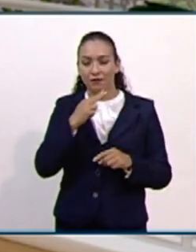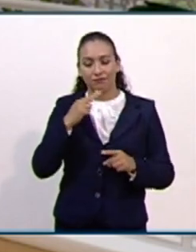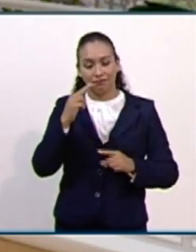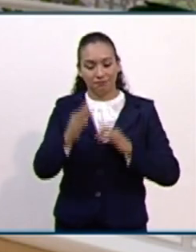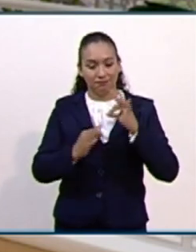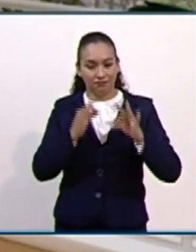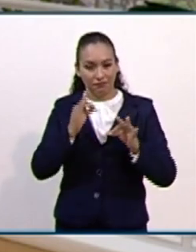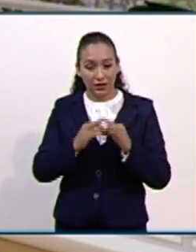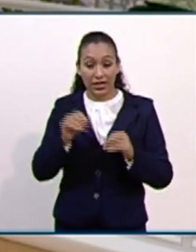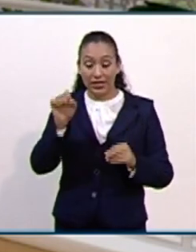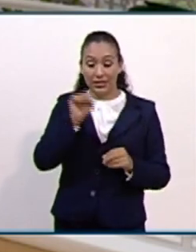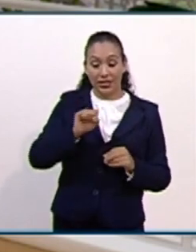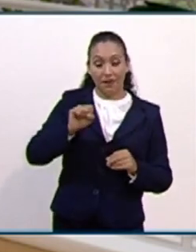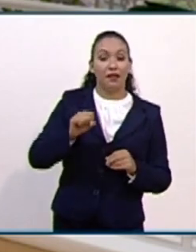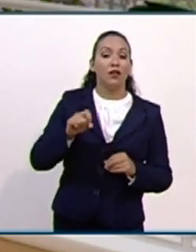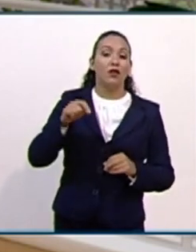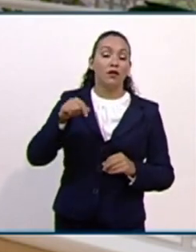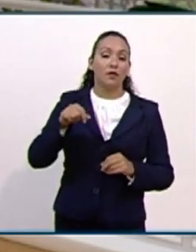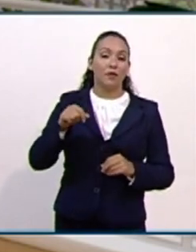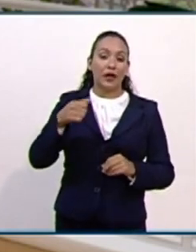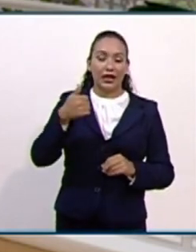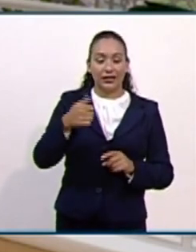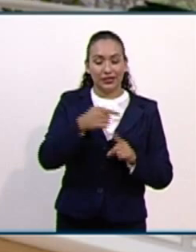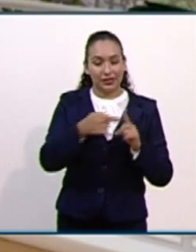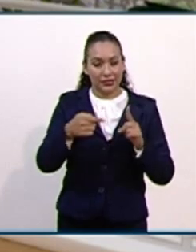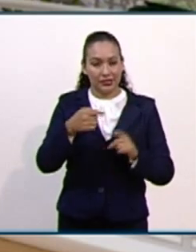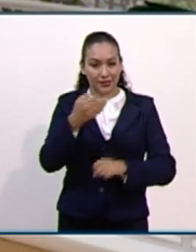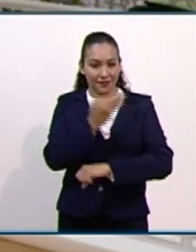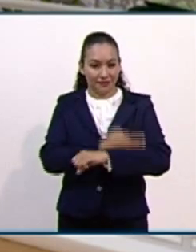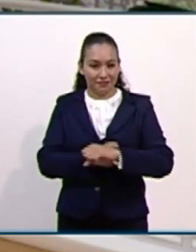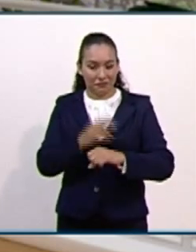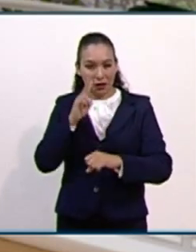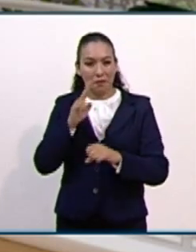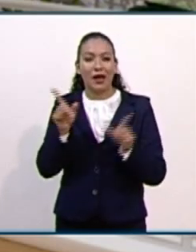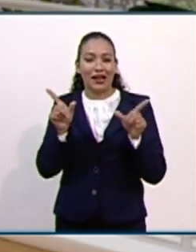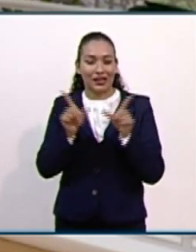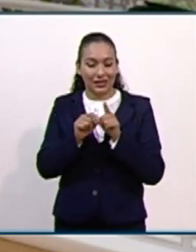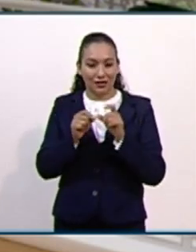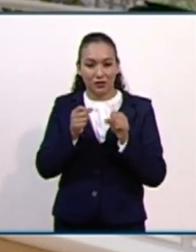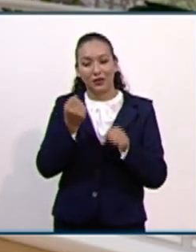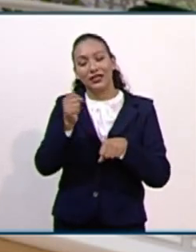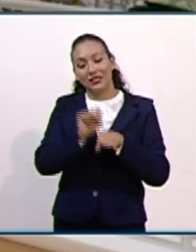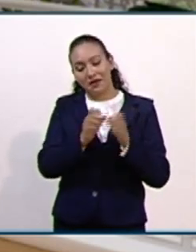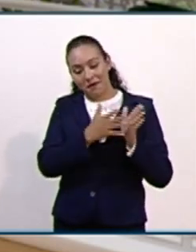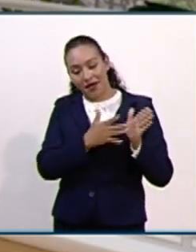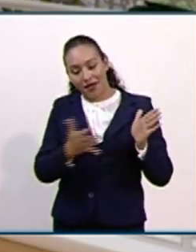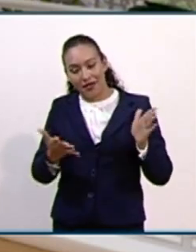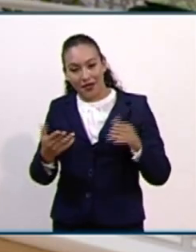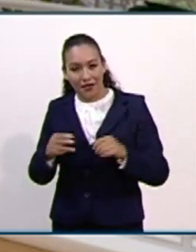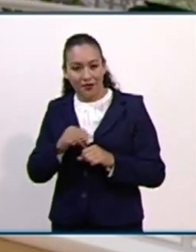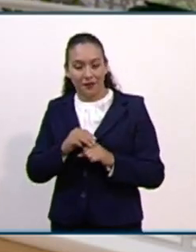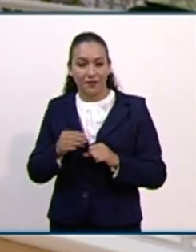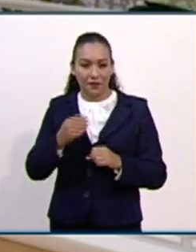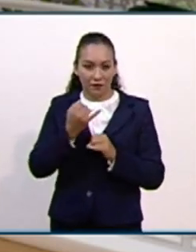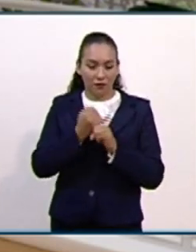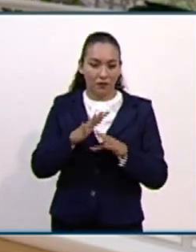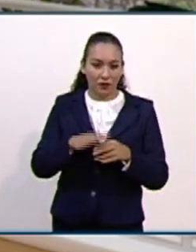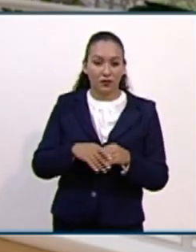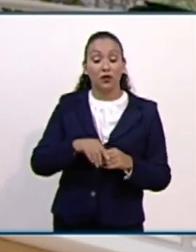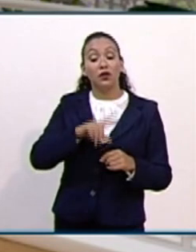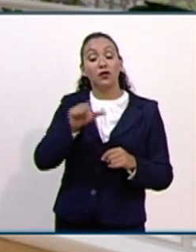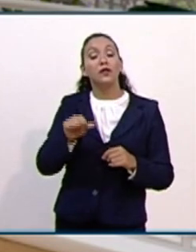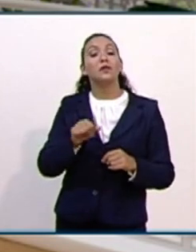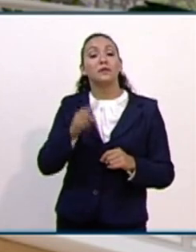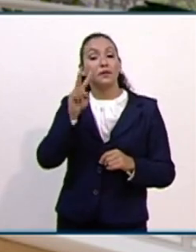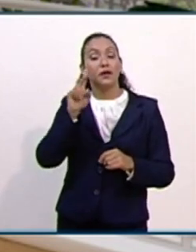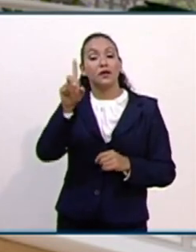Este sábado a las 18:30 horas, Semanario Judicial, el resumen de noticias del Poder Judicial de la Federación, con su repetición